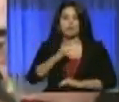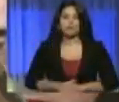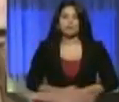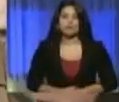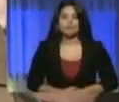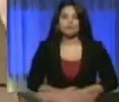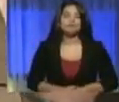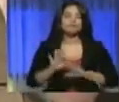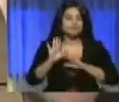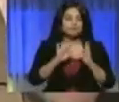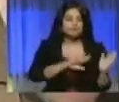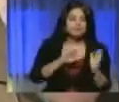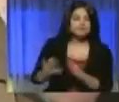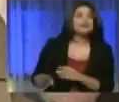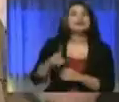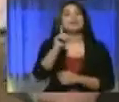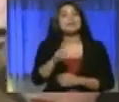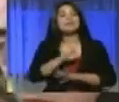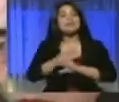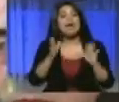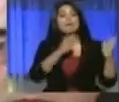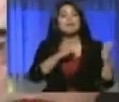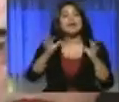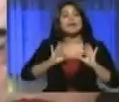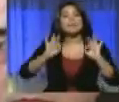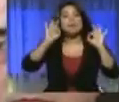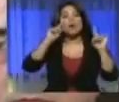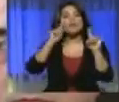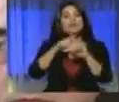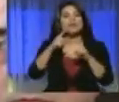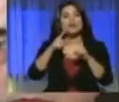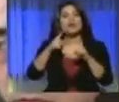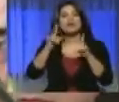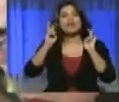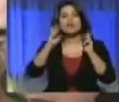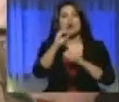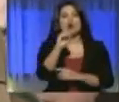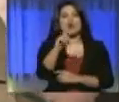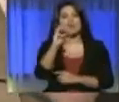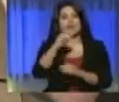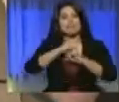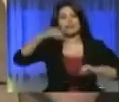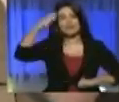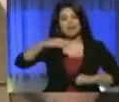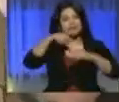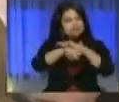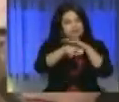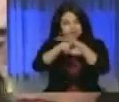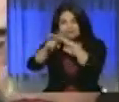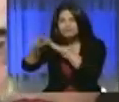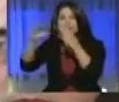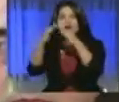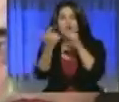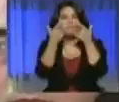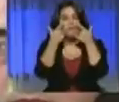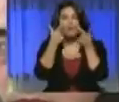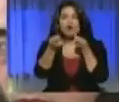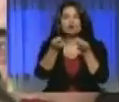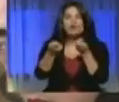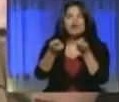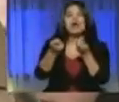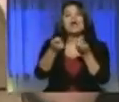despliegue de las operaciones para la protección y liberación del pueblo en una nueva fase, haciendo más hincapié en